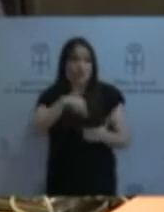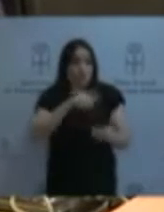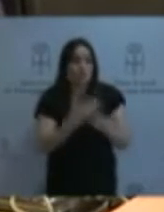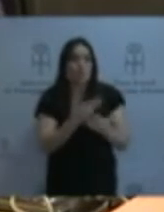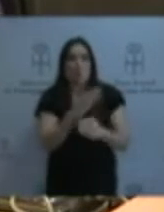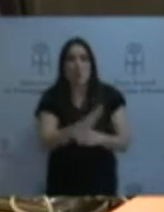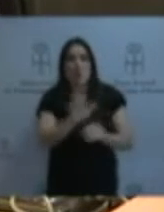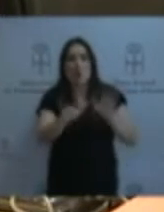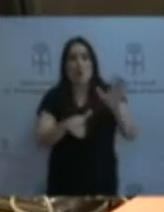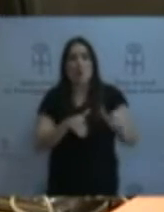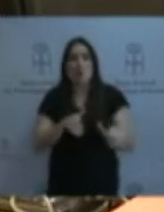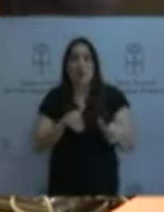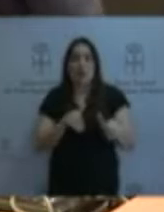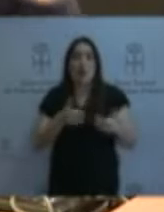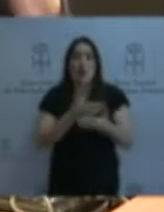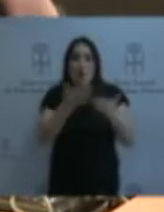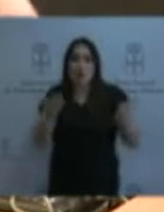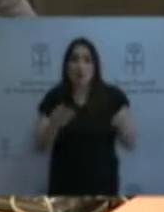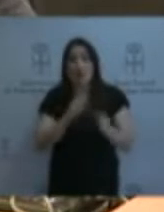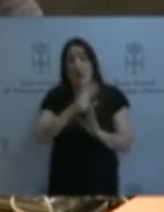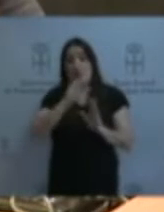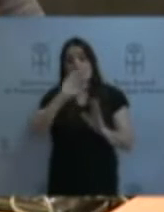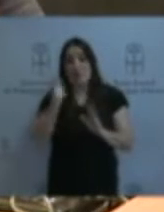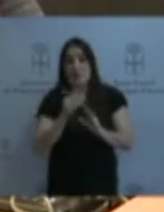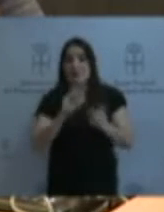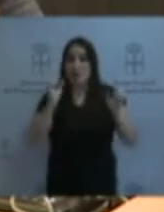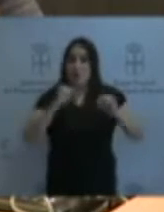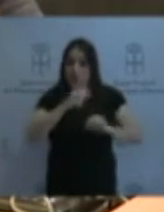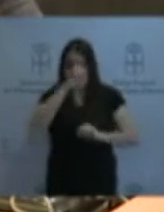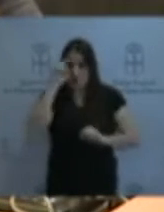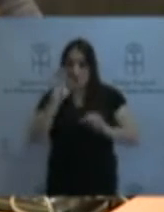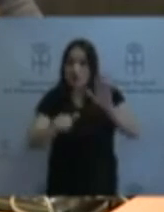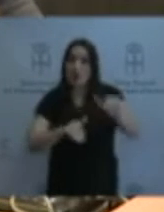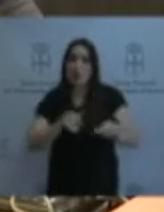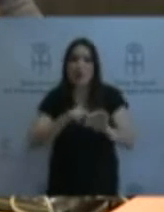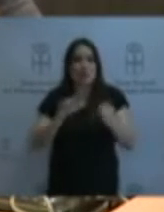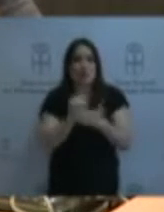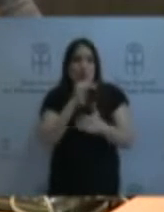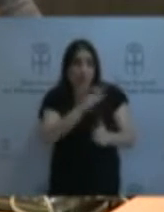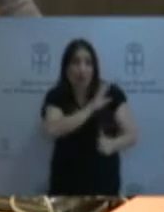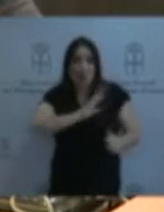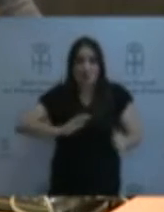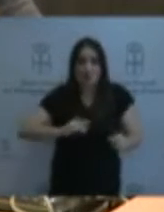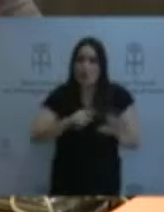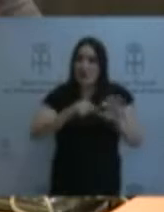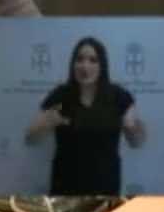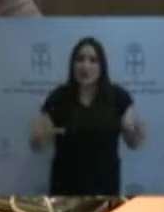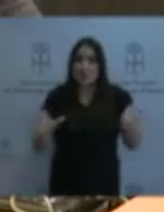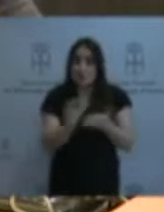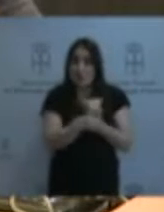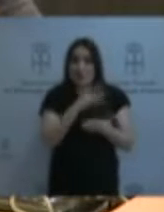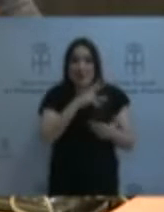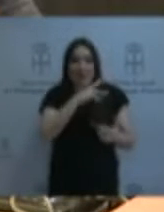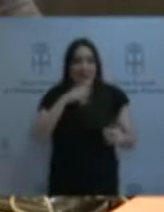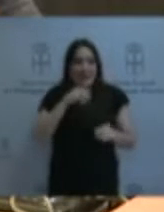de empleo público de 2017 ampliada en aplicación del Acuerdo de Madrid, convocando todos los puestos ocupados de forma provisional, todas las vacantes sin reserva de puestos que existen en